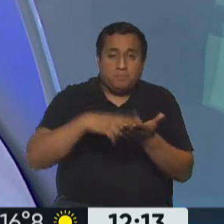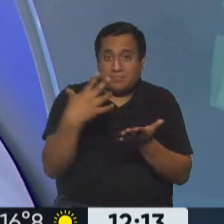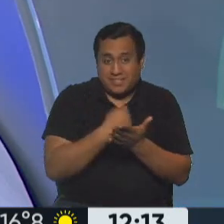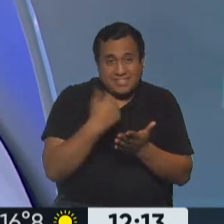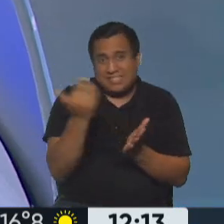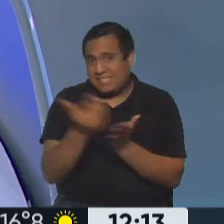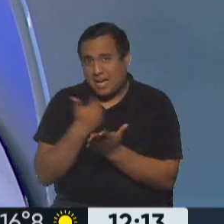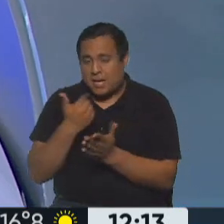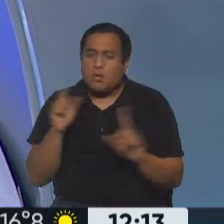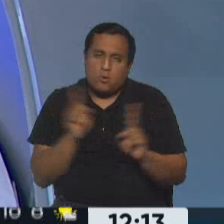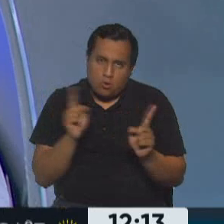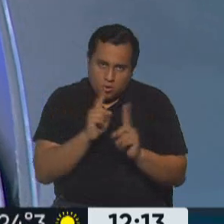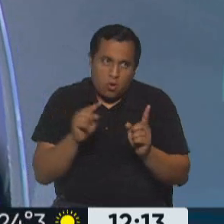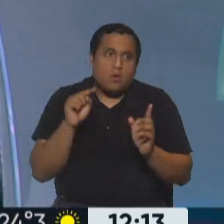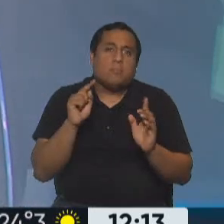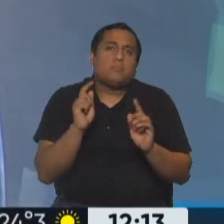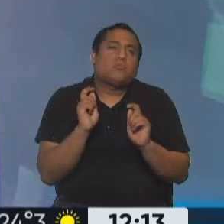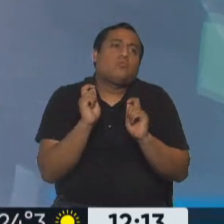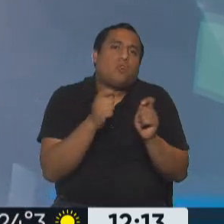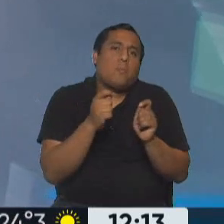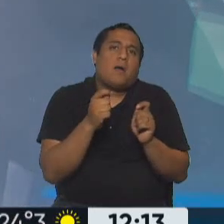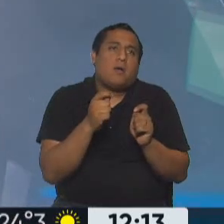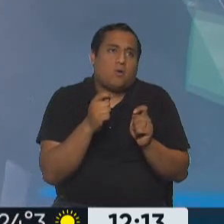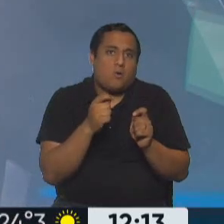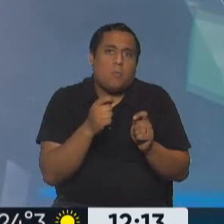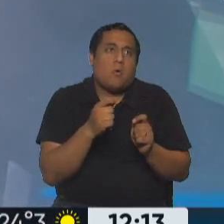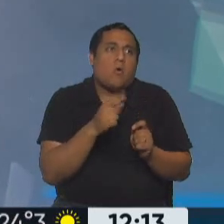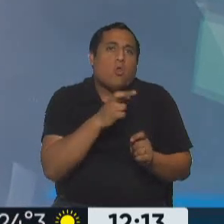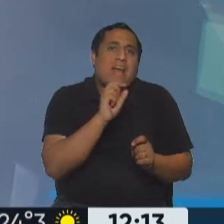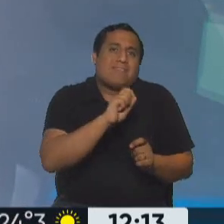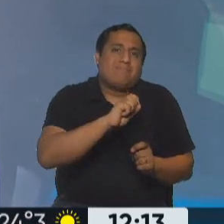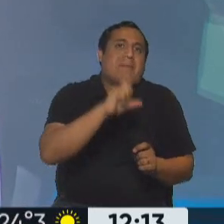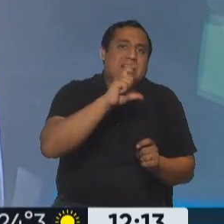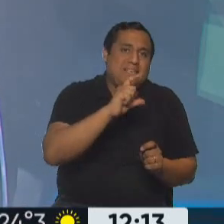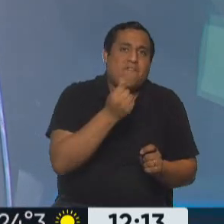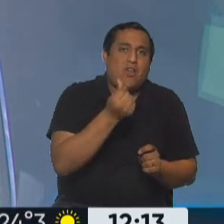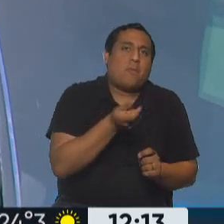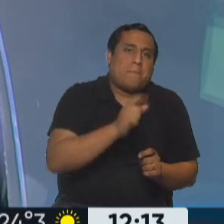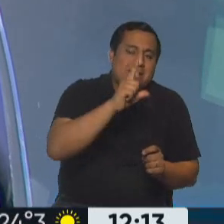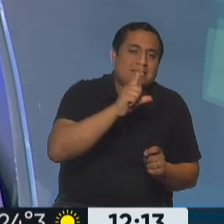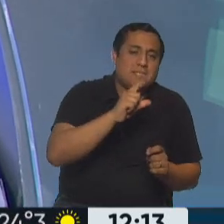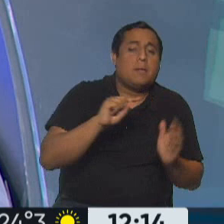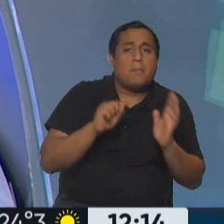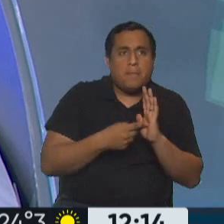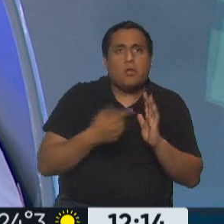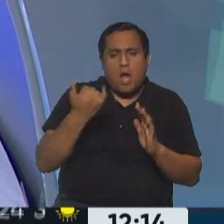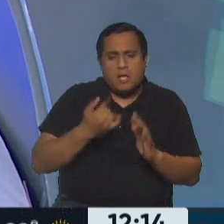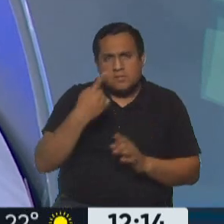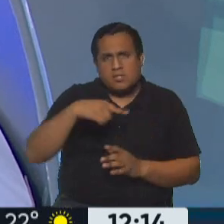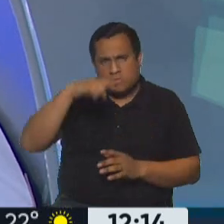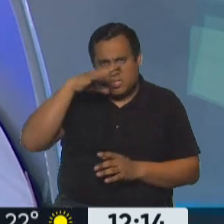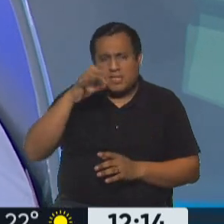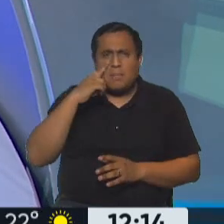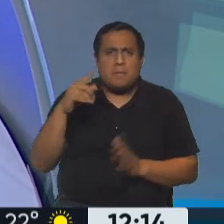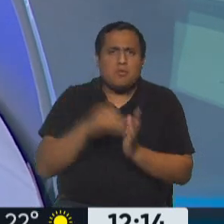productos en la soja, sino que se le dio un compensatorio con un mayor valor del dólar. Pero quedan en las arcas 170.000 millones de pesos, que ya el